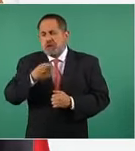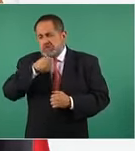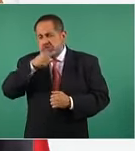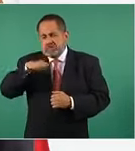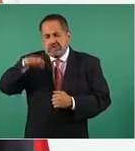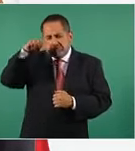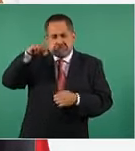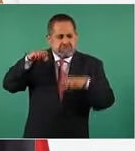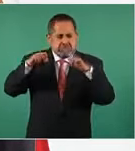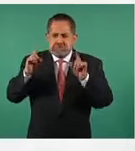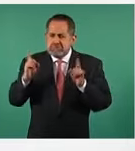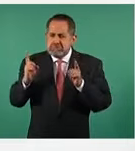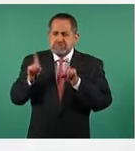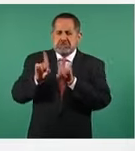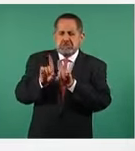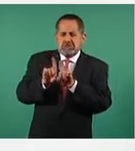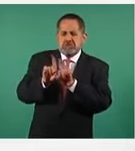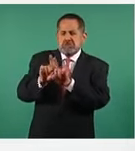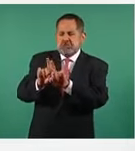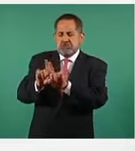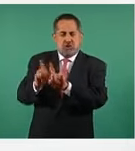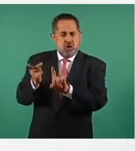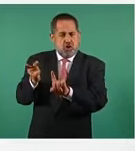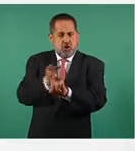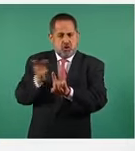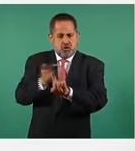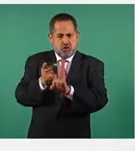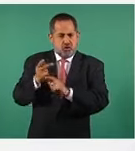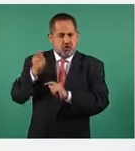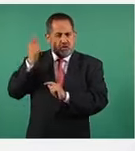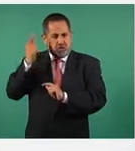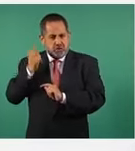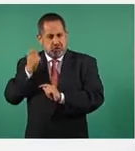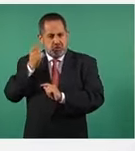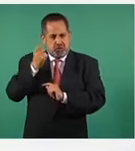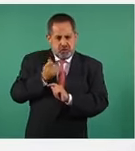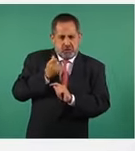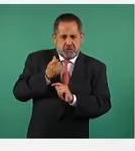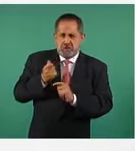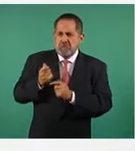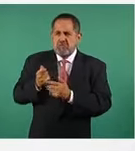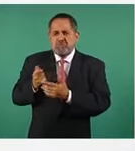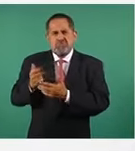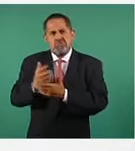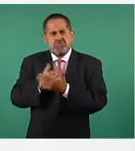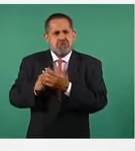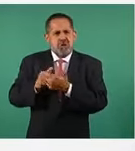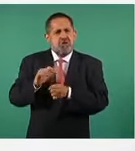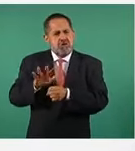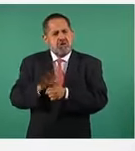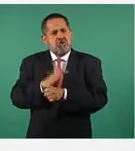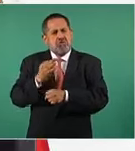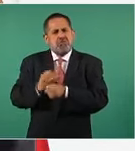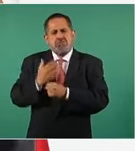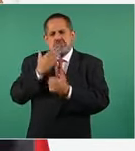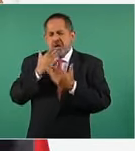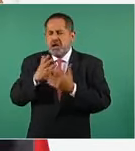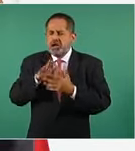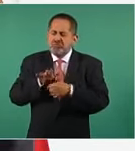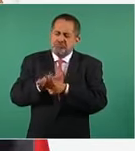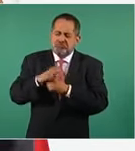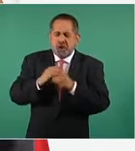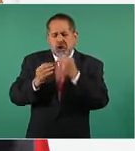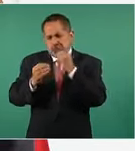respetables va a tener ingresos suficientes para su